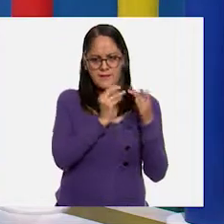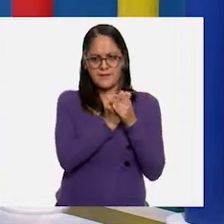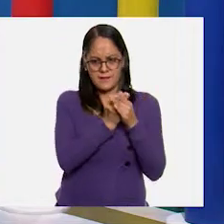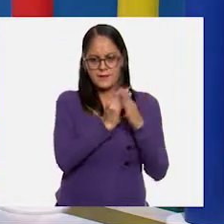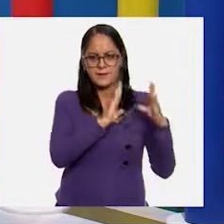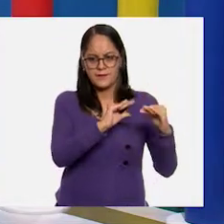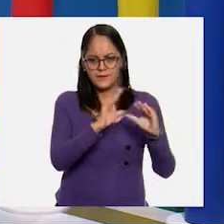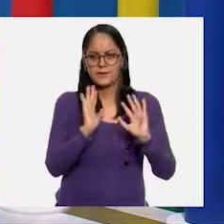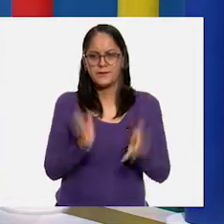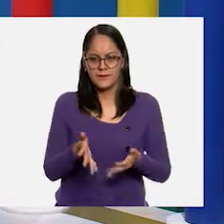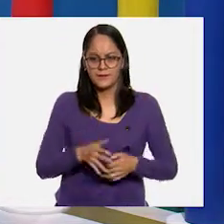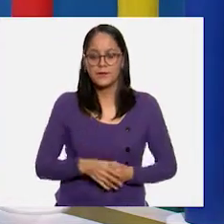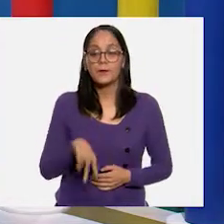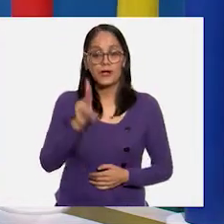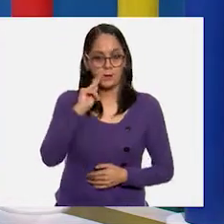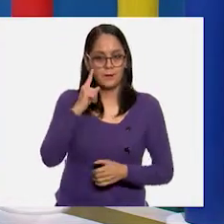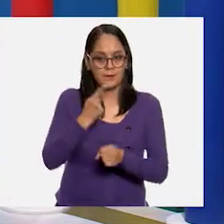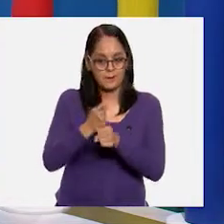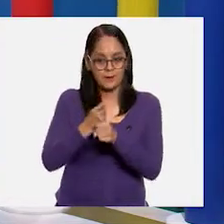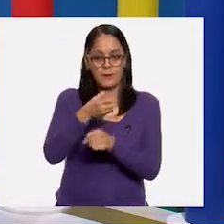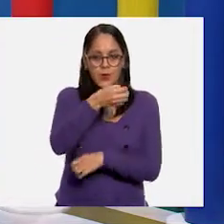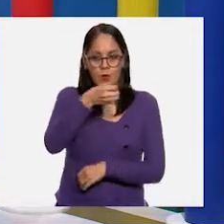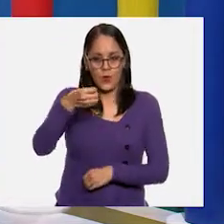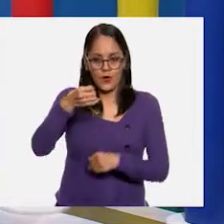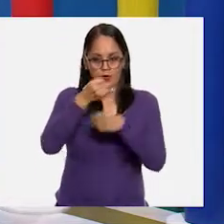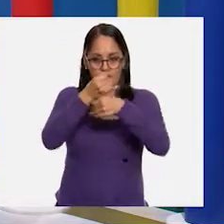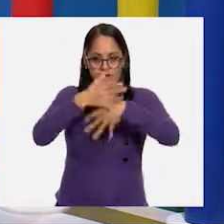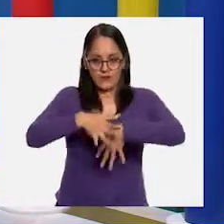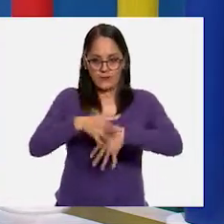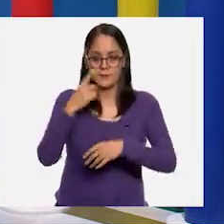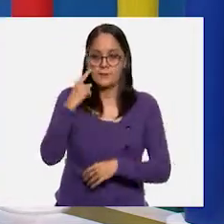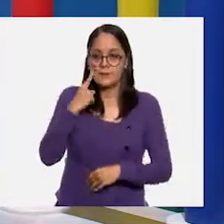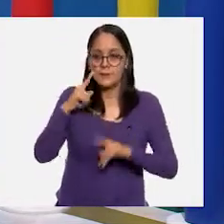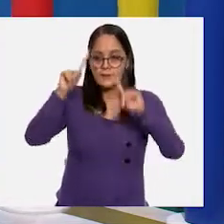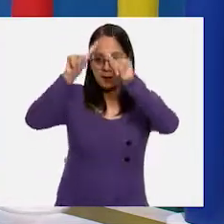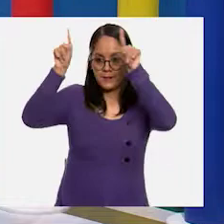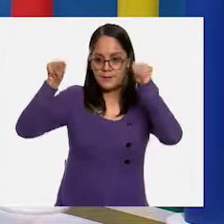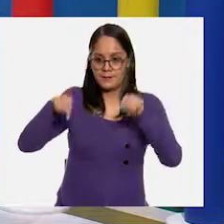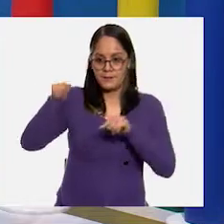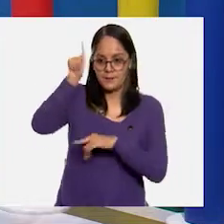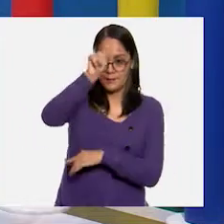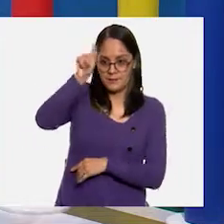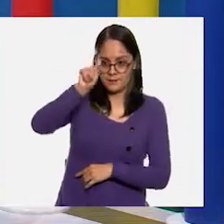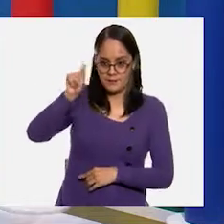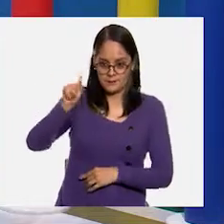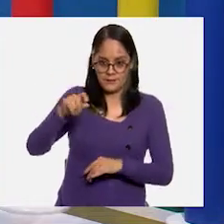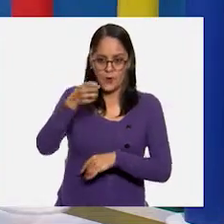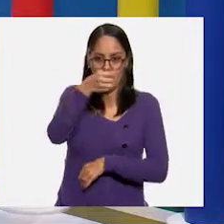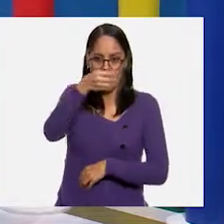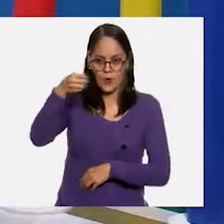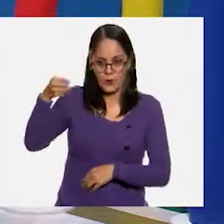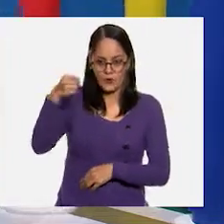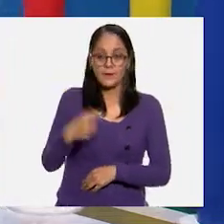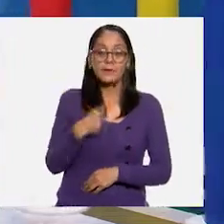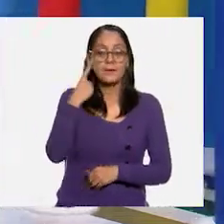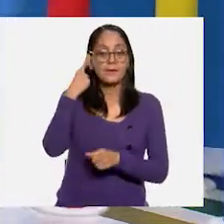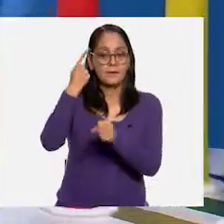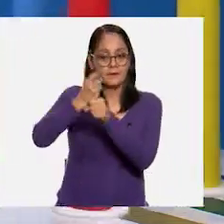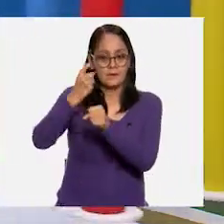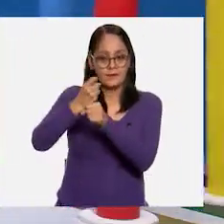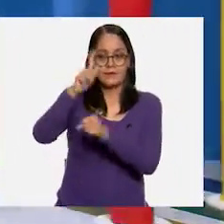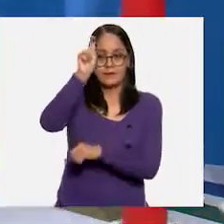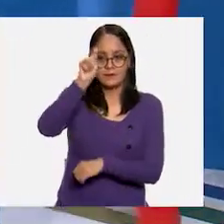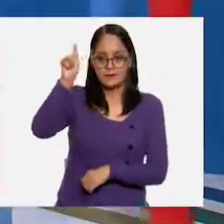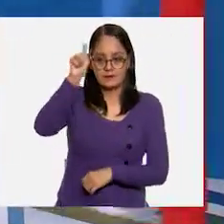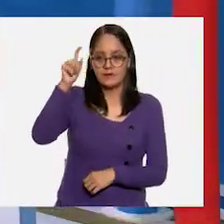Muy bien. Para ordenar la información vamos a usar nuestro pizarrón. Muy y bien, bueno, maestra. ya tenemos nosotros anotado